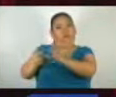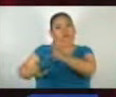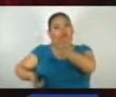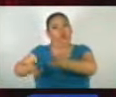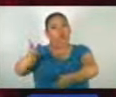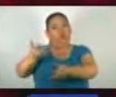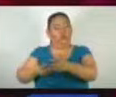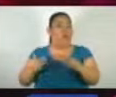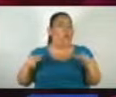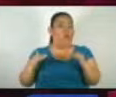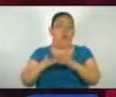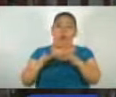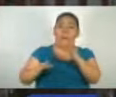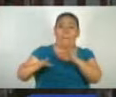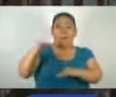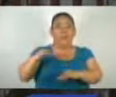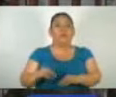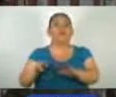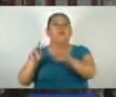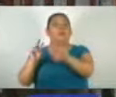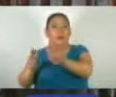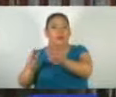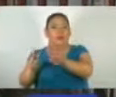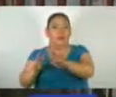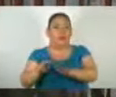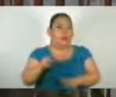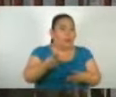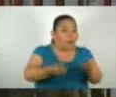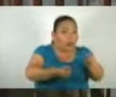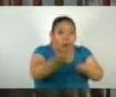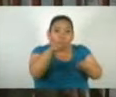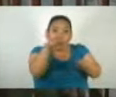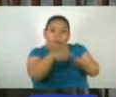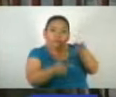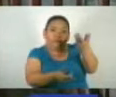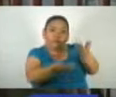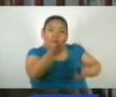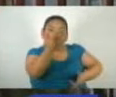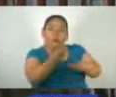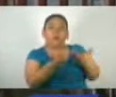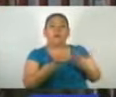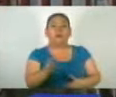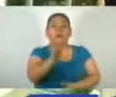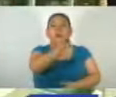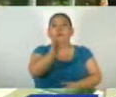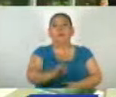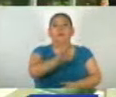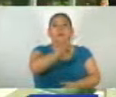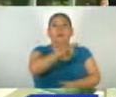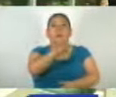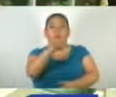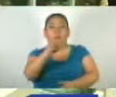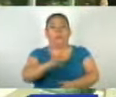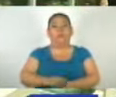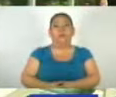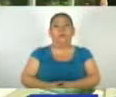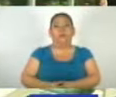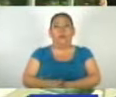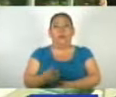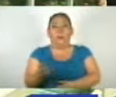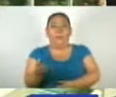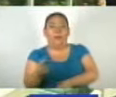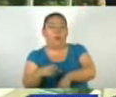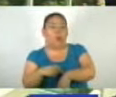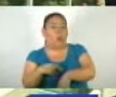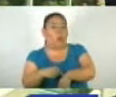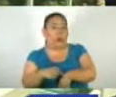un incremento con 7, y la cifra de carros incendiados aumentó un 200%. Las próximas horas son claves